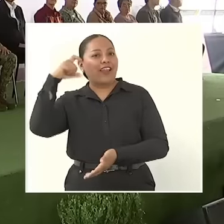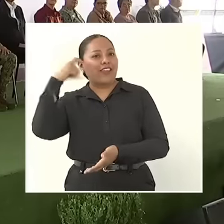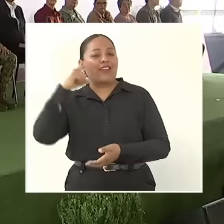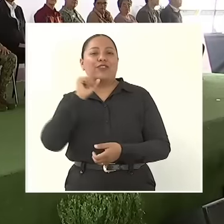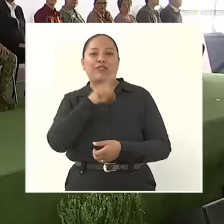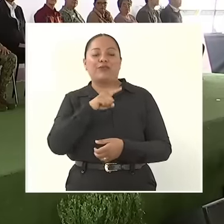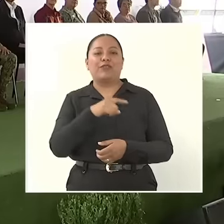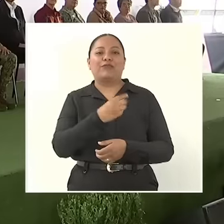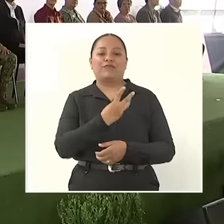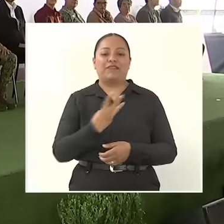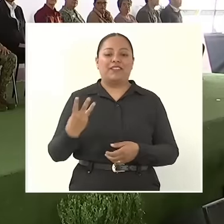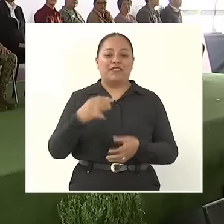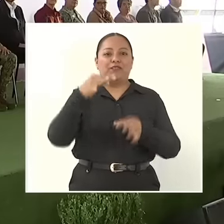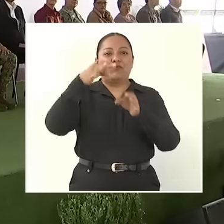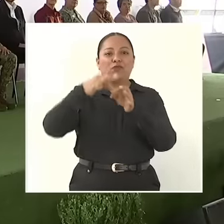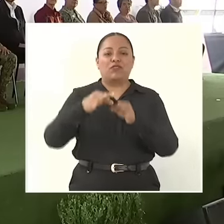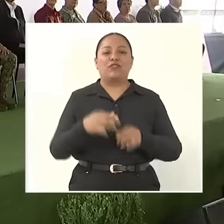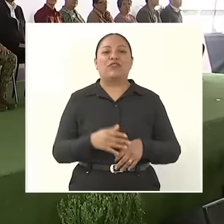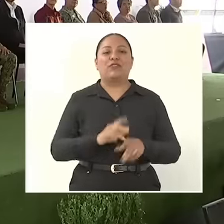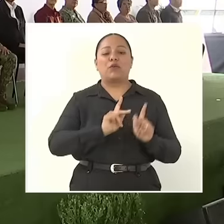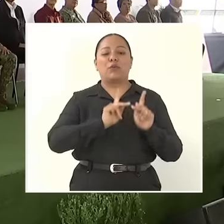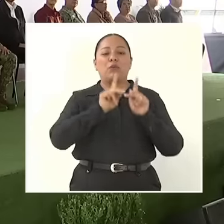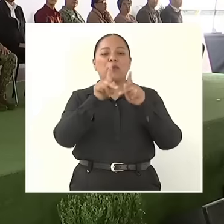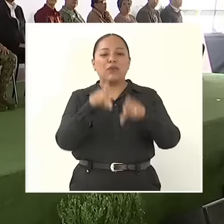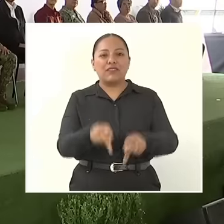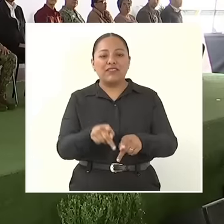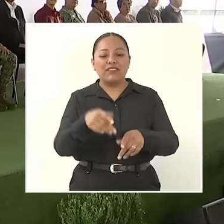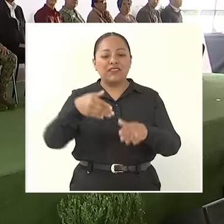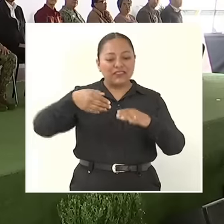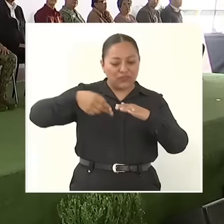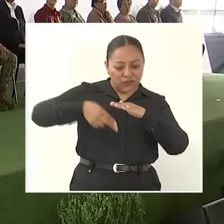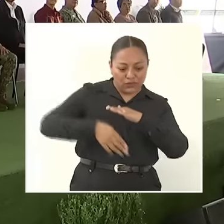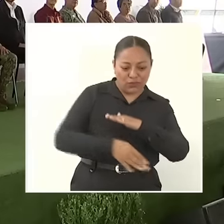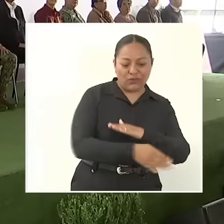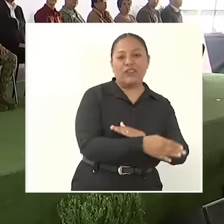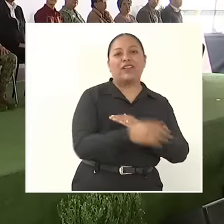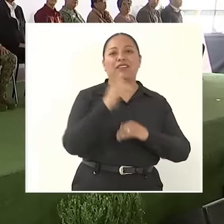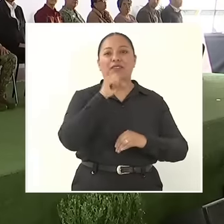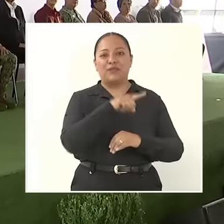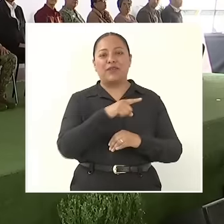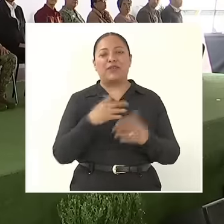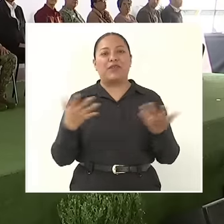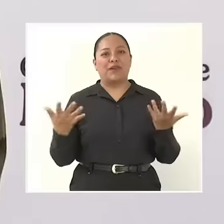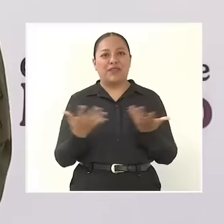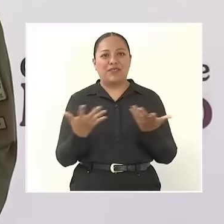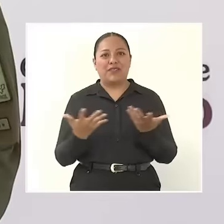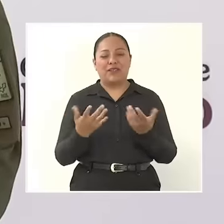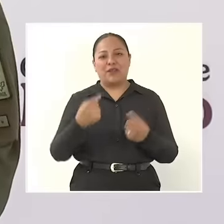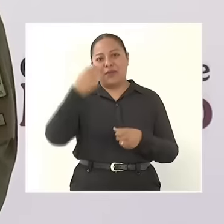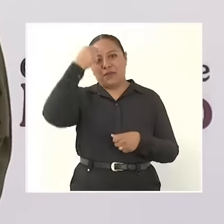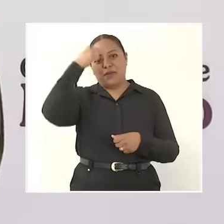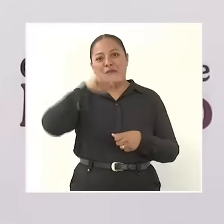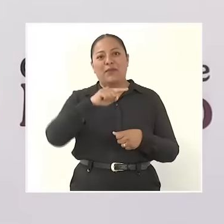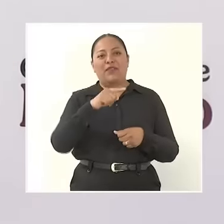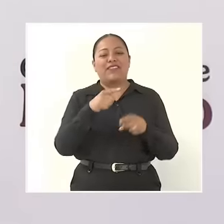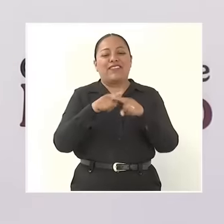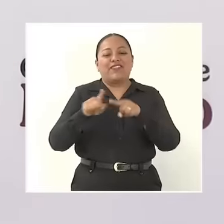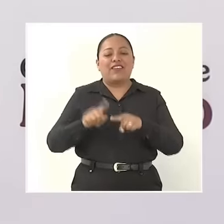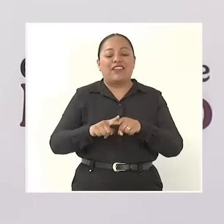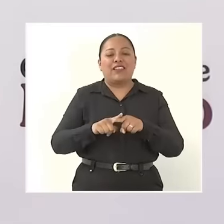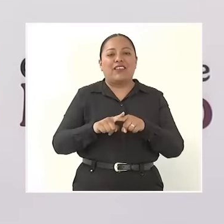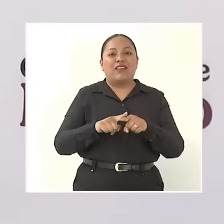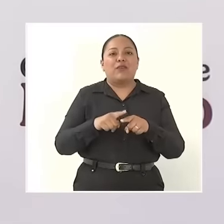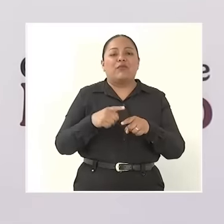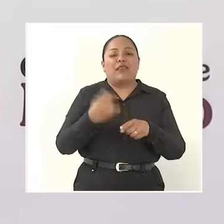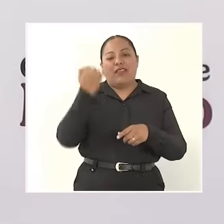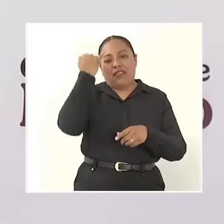77 puentes, 12 túneles, 3 viaductos, 2 libramientos y 2 distribuidores ferroviarios, proyectados para cruzar